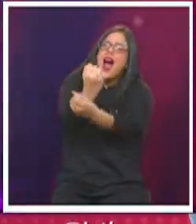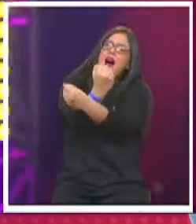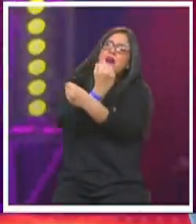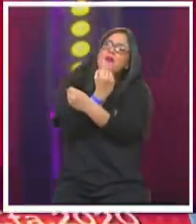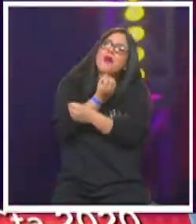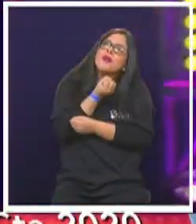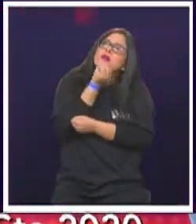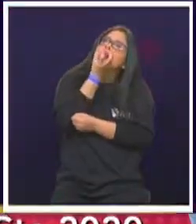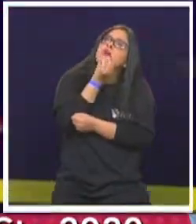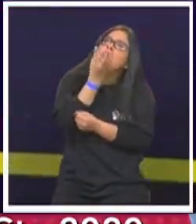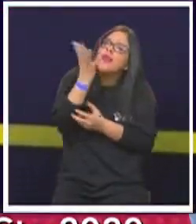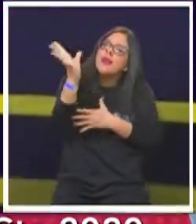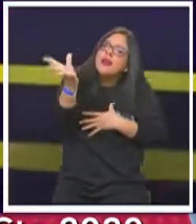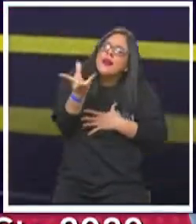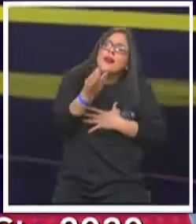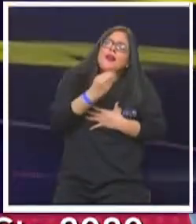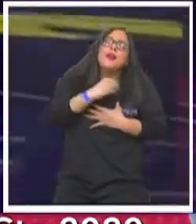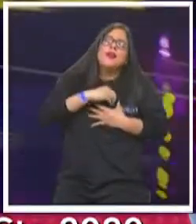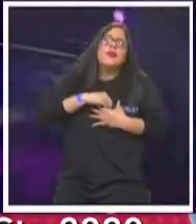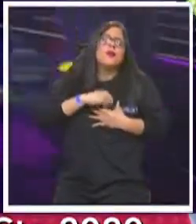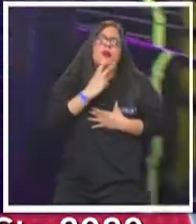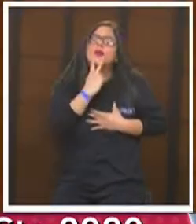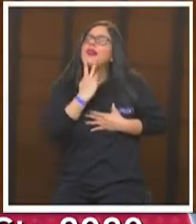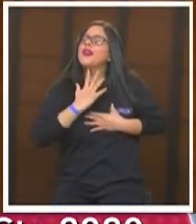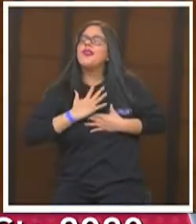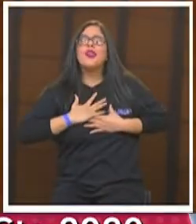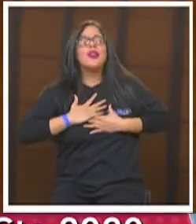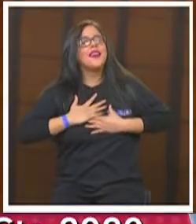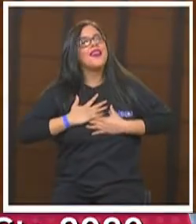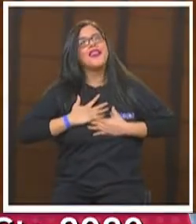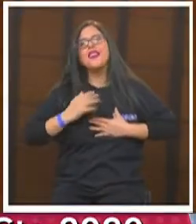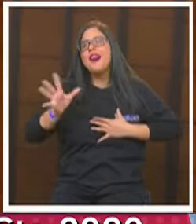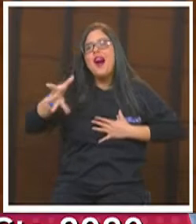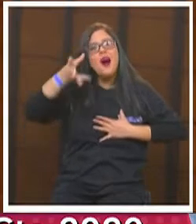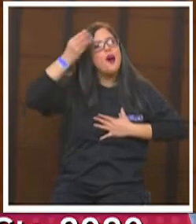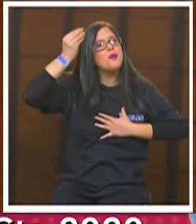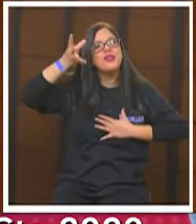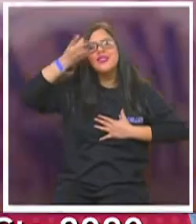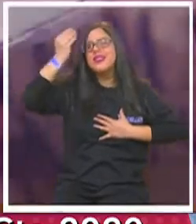primavera y una vida nueva que